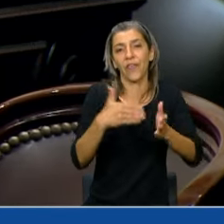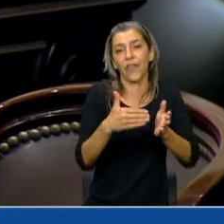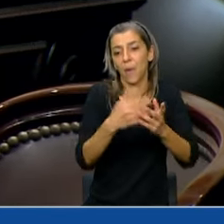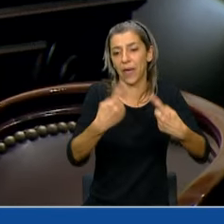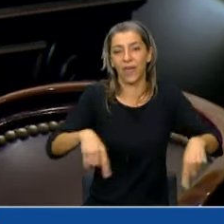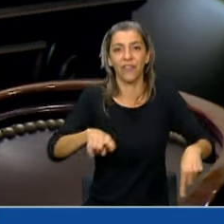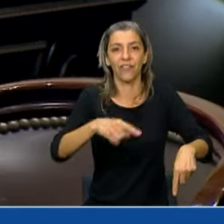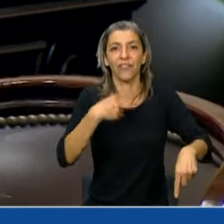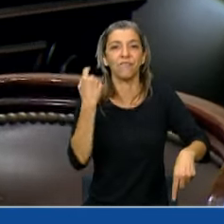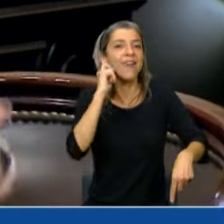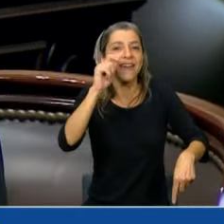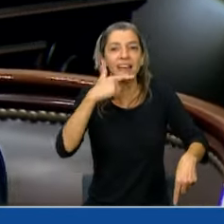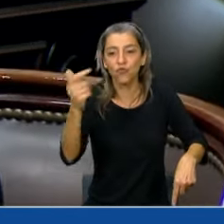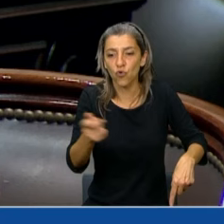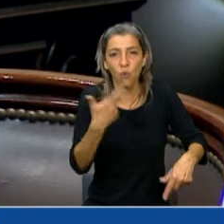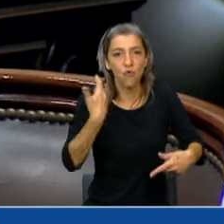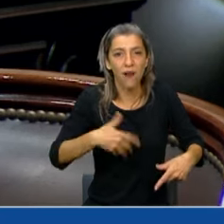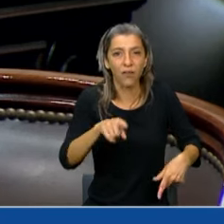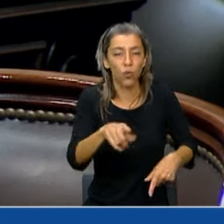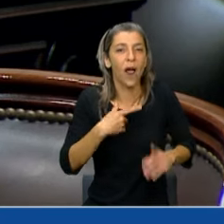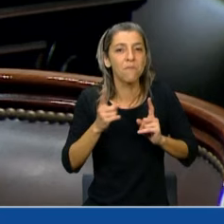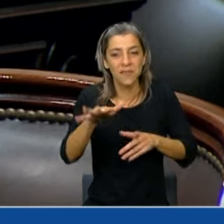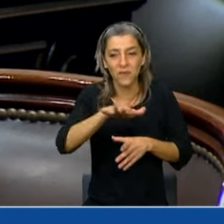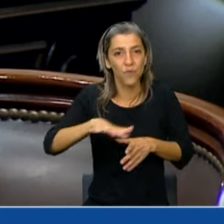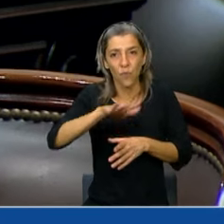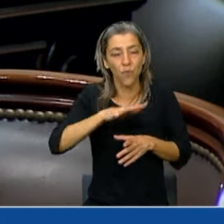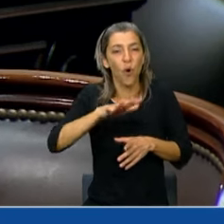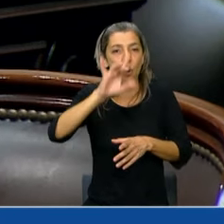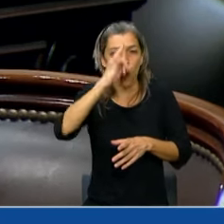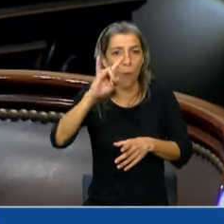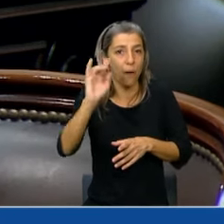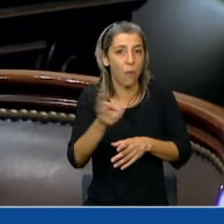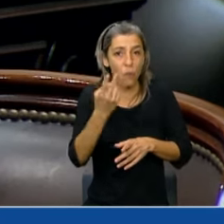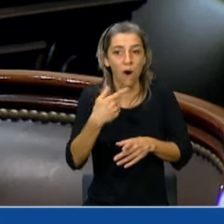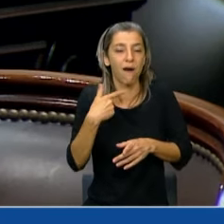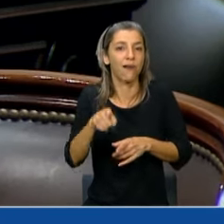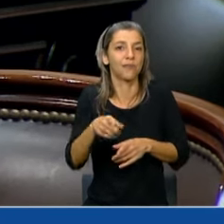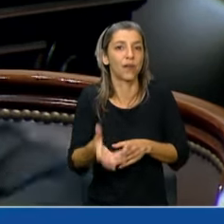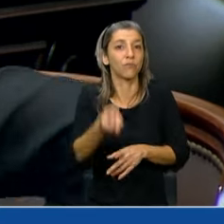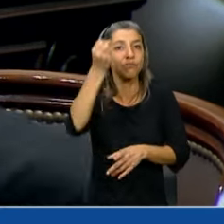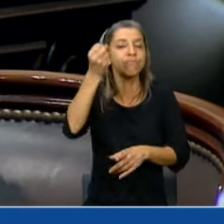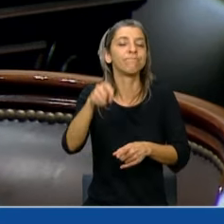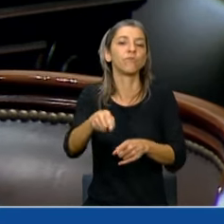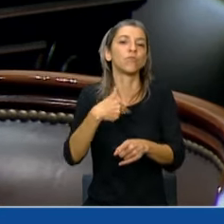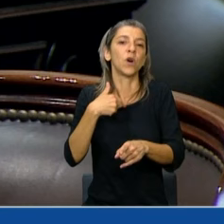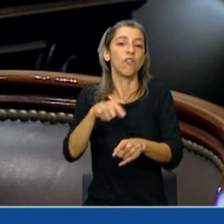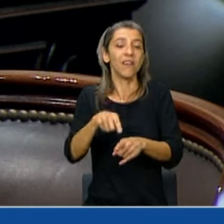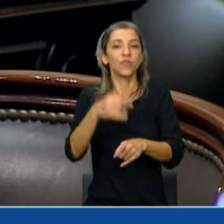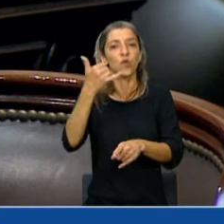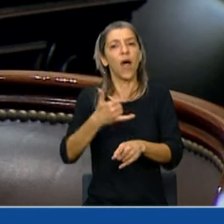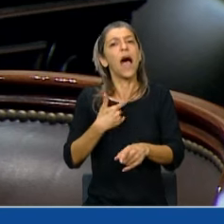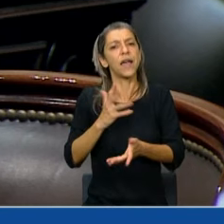no convencional asociados a vaca muerta en qué consiste consiste en un régimen jurídico